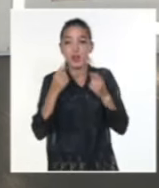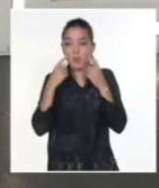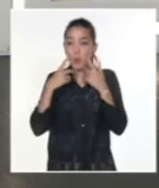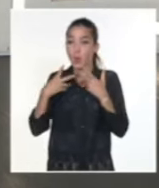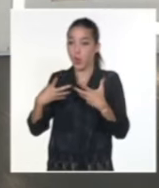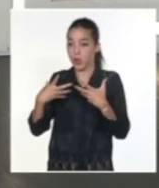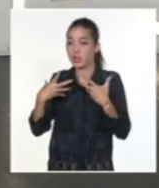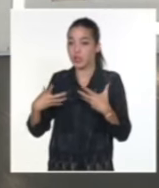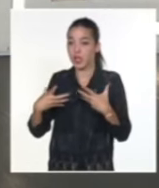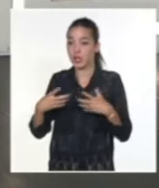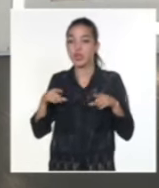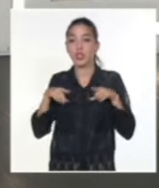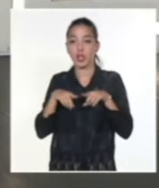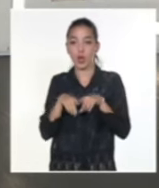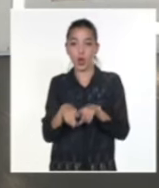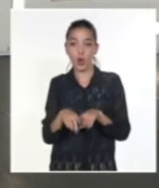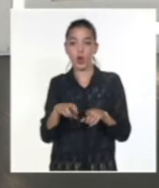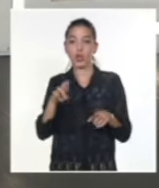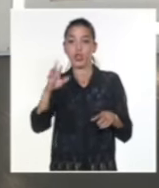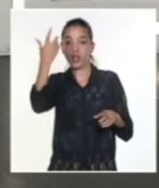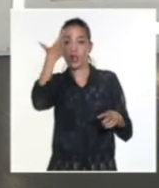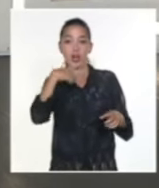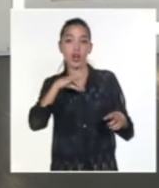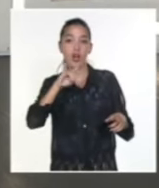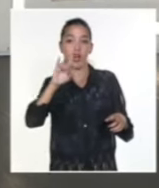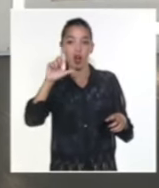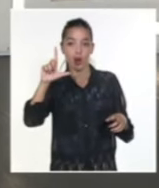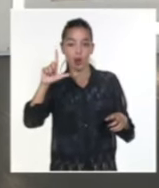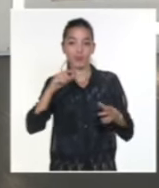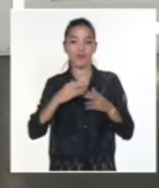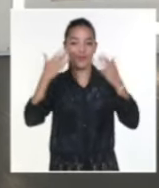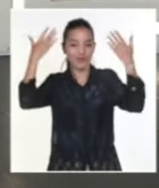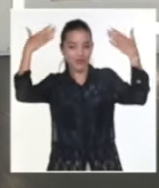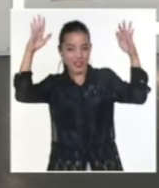cumpleaños, felicidades a Raúl. Así comienza nuestra emisión. Soy Abdiel Bermúdez.